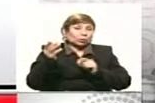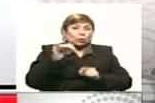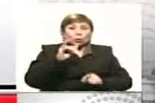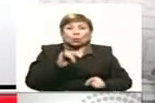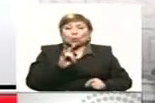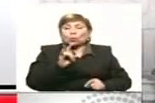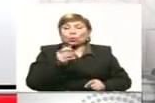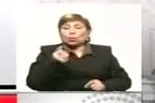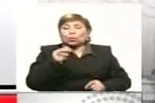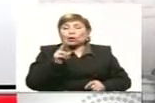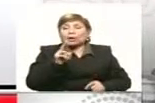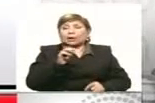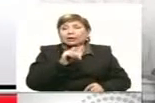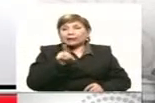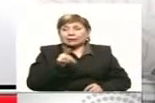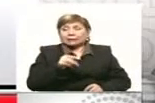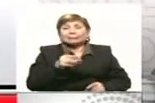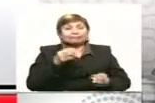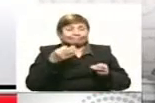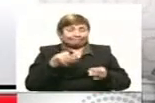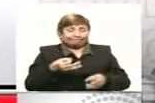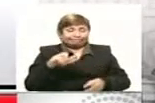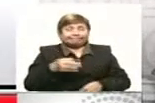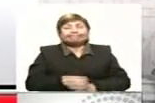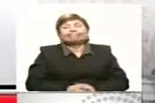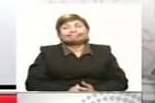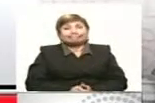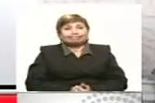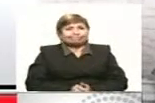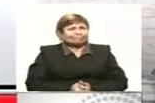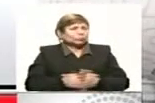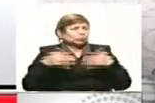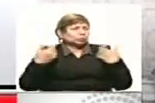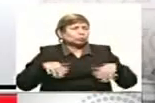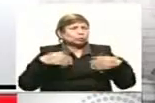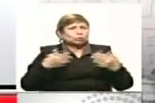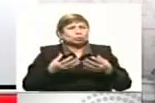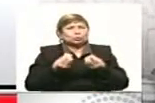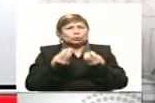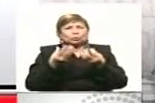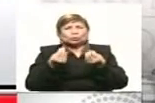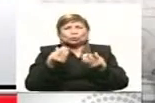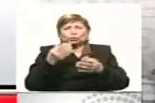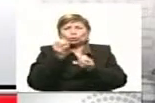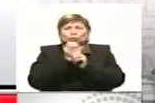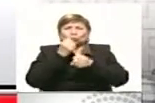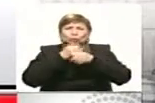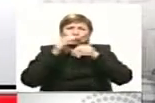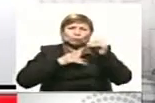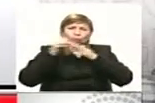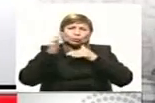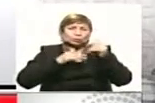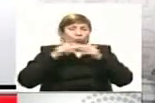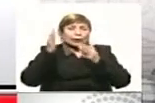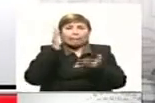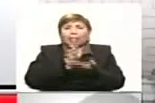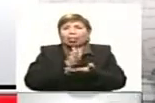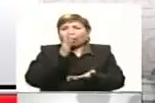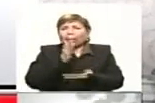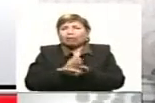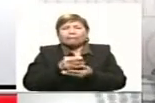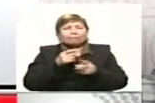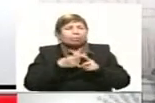Juárez, efectivamente, ¿no? Hay una buena cantidad de obras paralizadas por